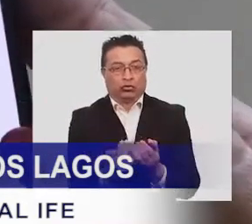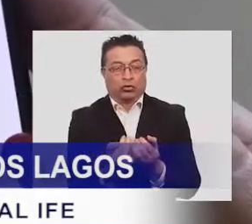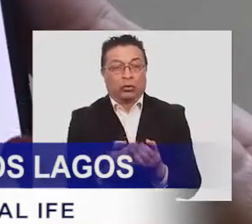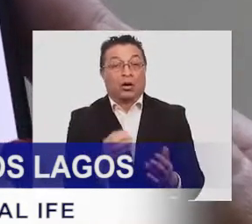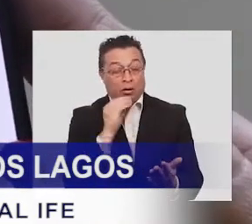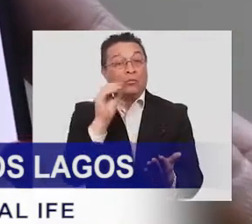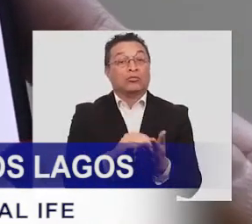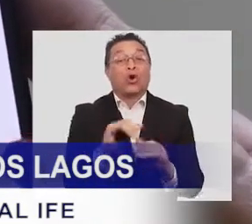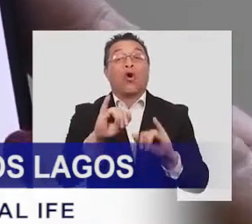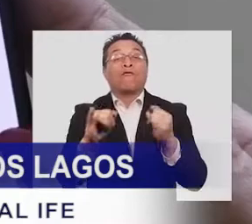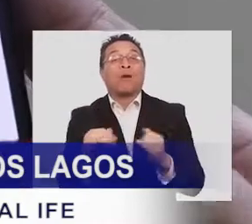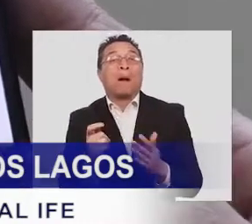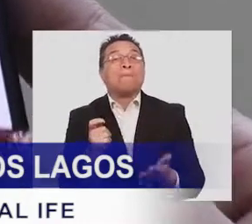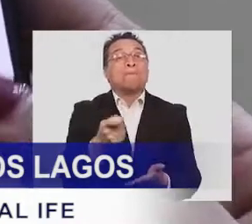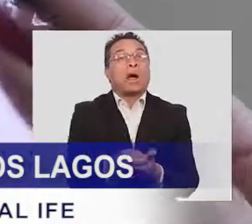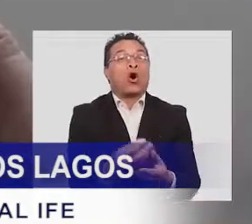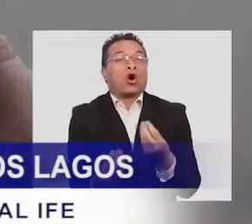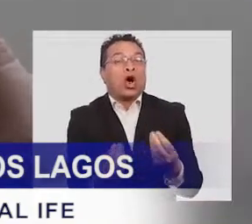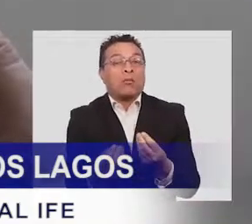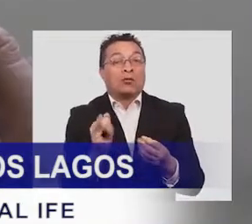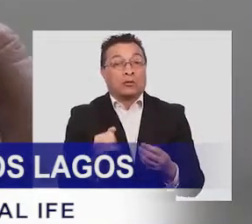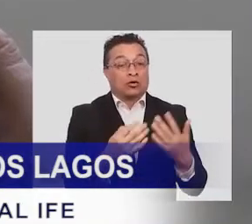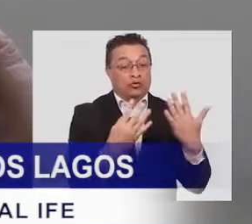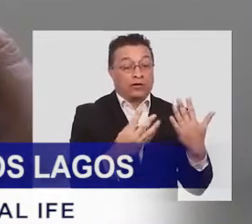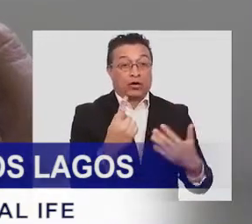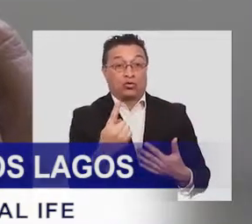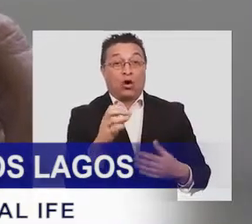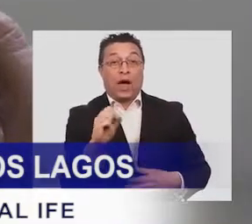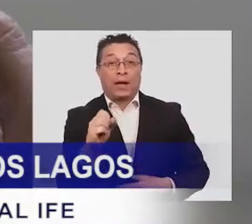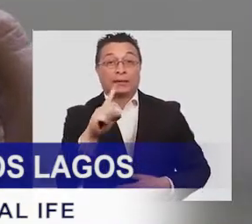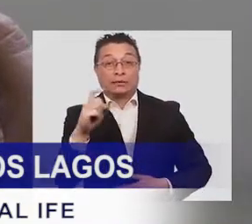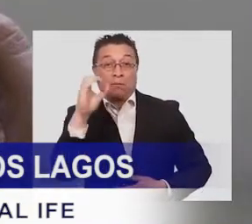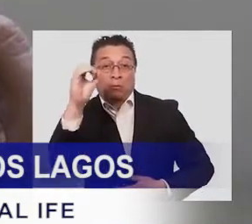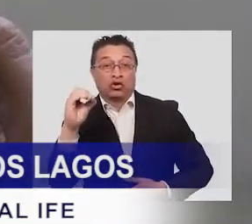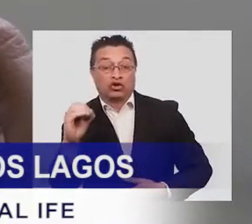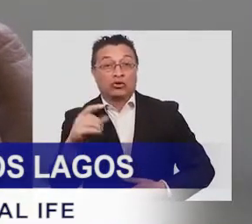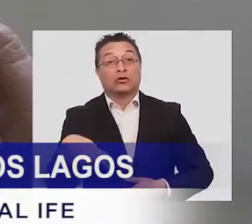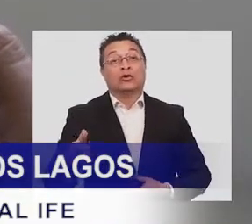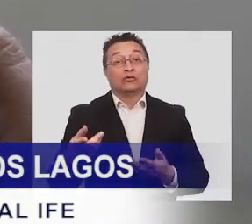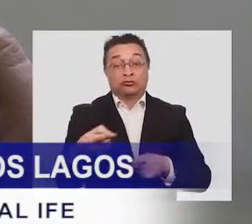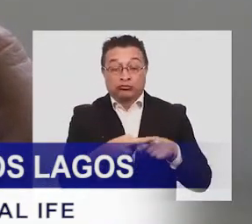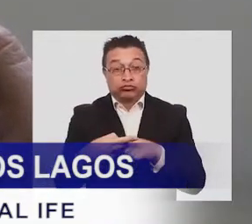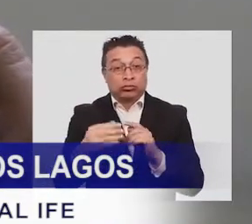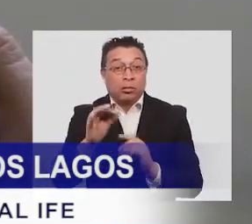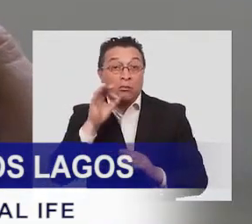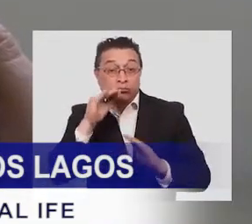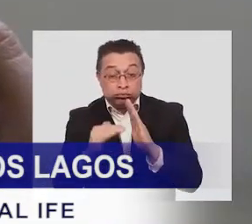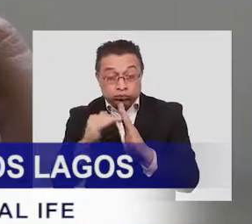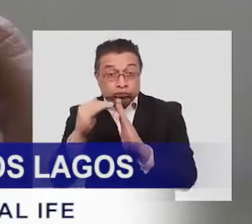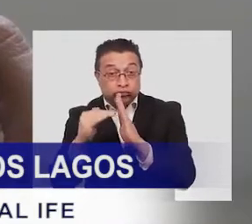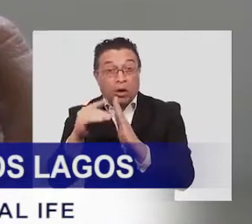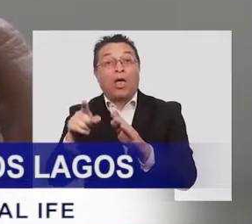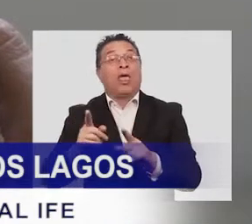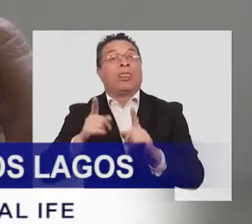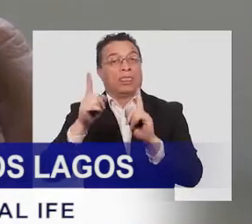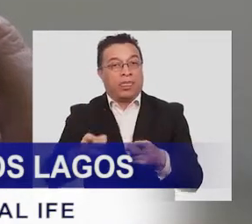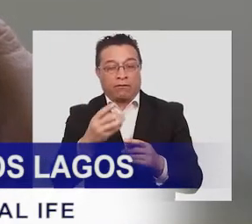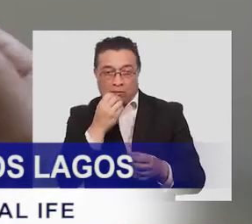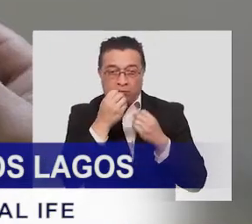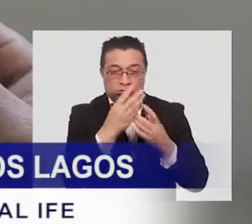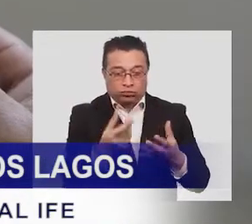en los próximos días. En la región de Los Lagos ya existen 37.000 solicitudes ingresadas por el bono PYME, es decir, más